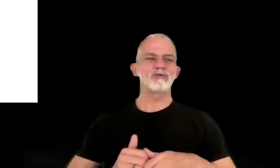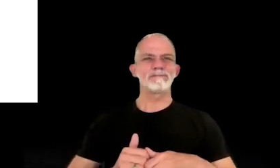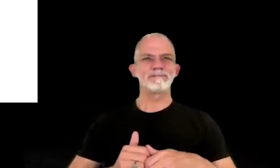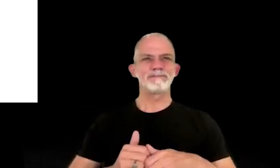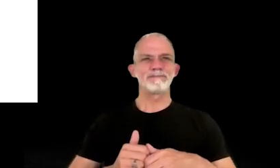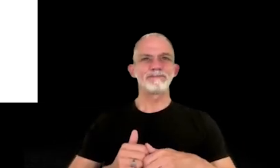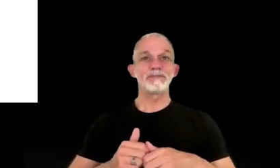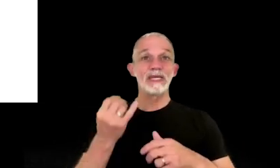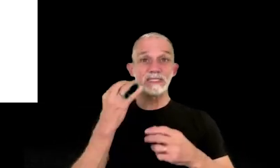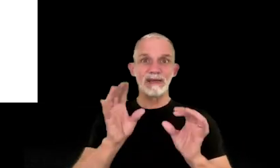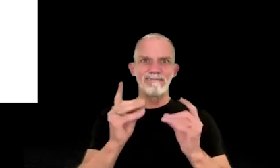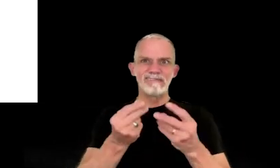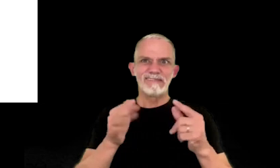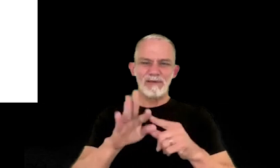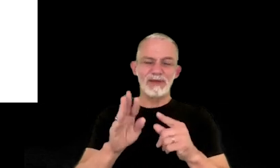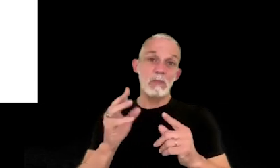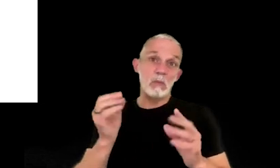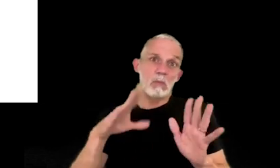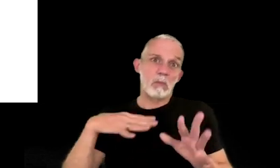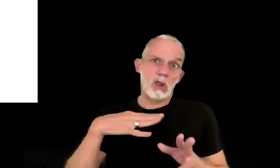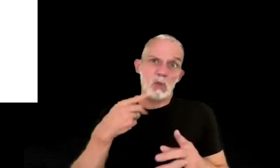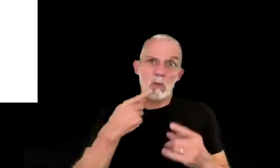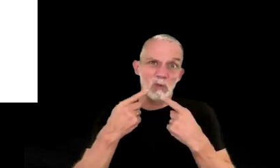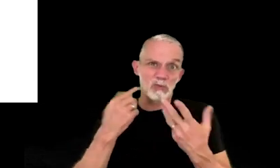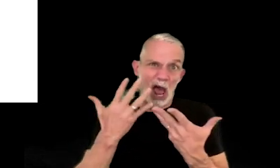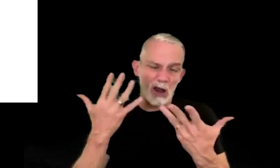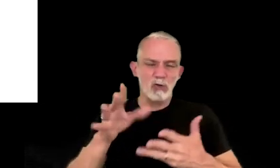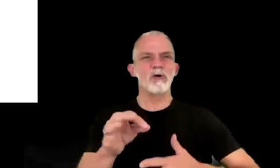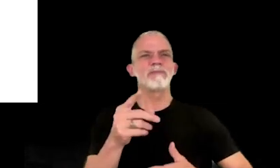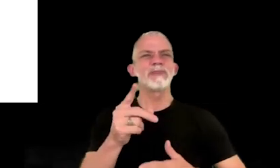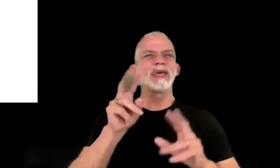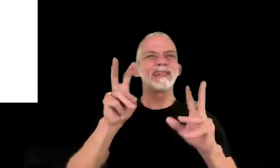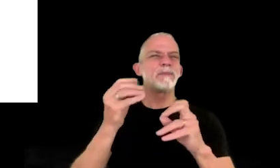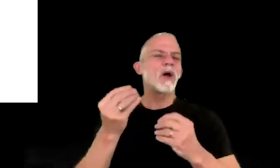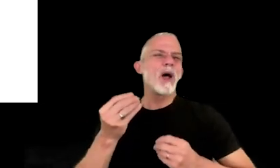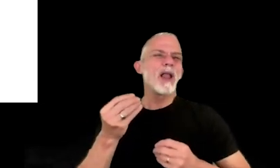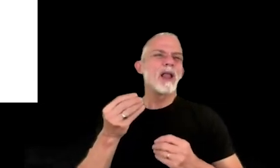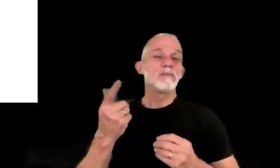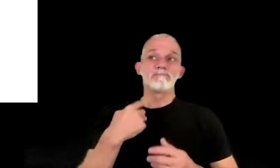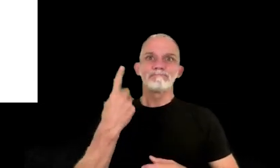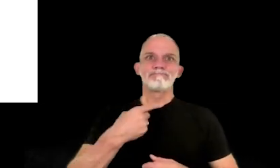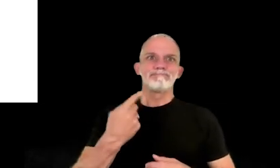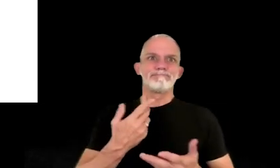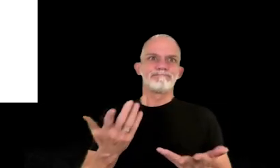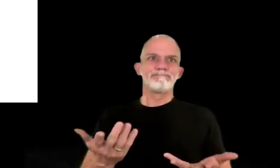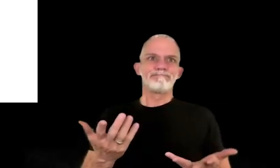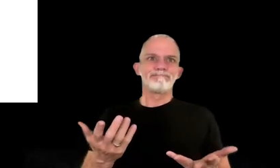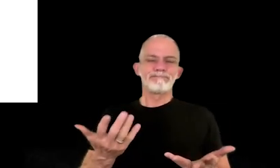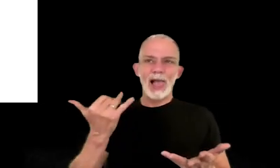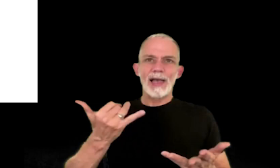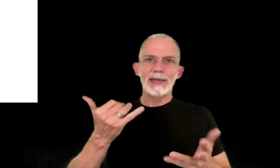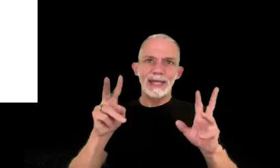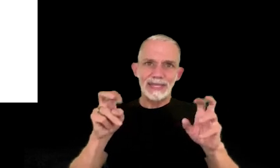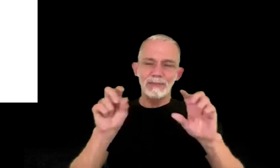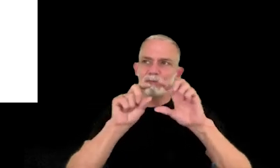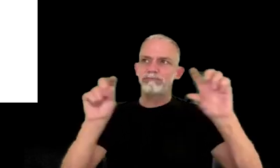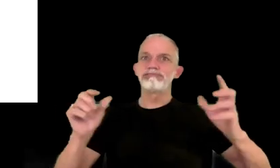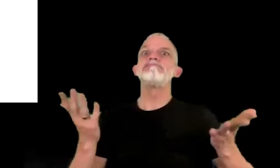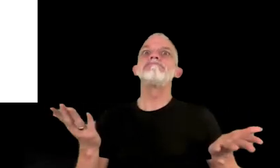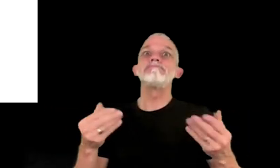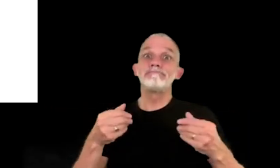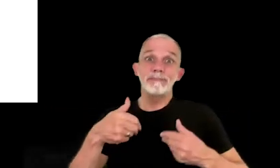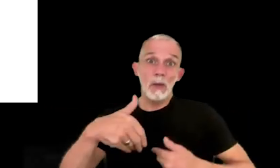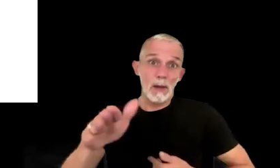Y ya cerrando por si hay alguna inquietud de ustedes, el tema es, bueno, nos encontramos acá con este tema, ¿no? ¿Qué es lo que va a pasar